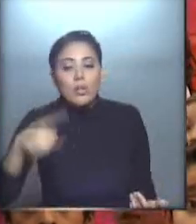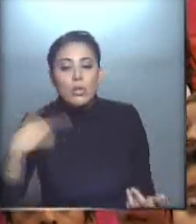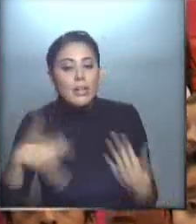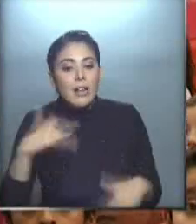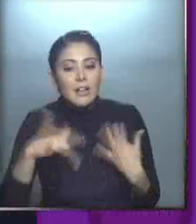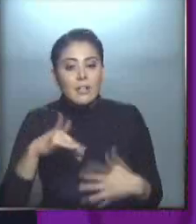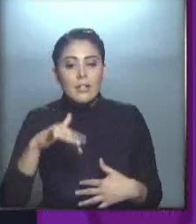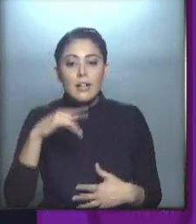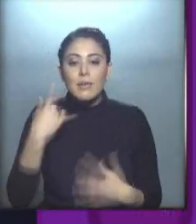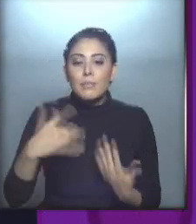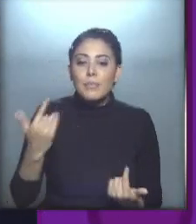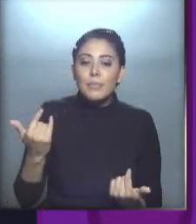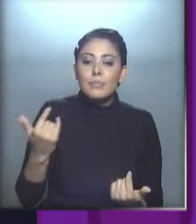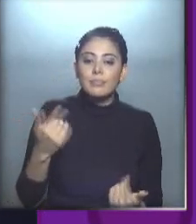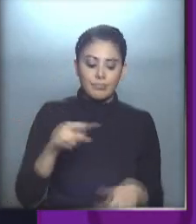rápido!